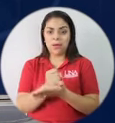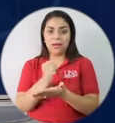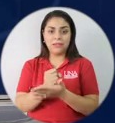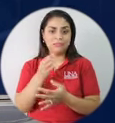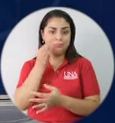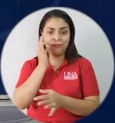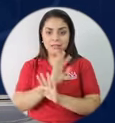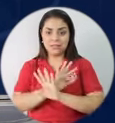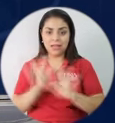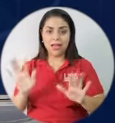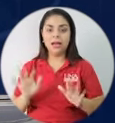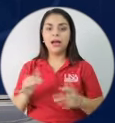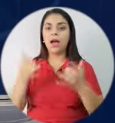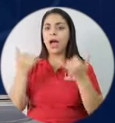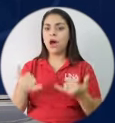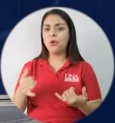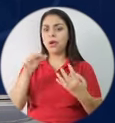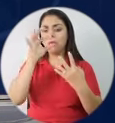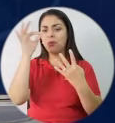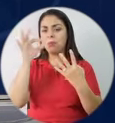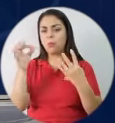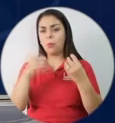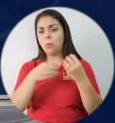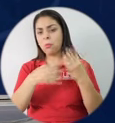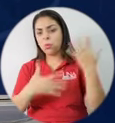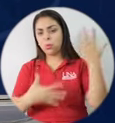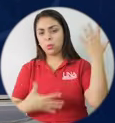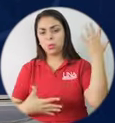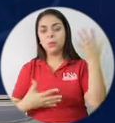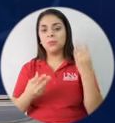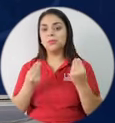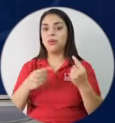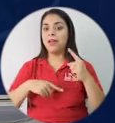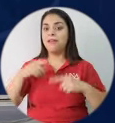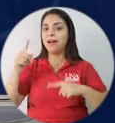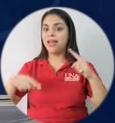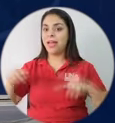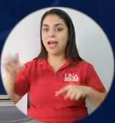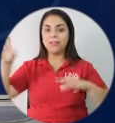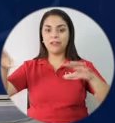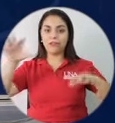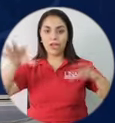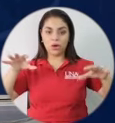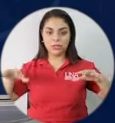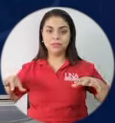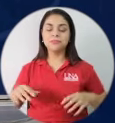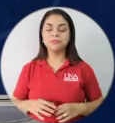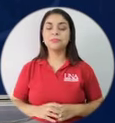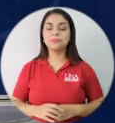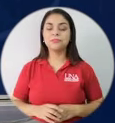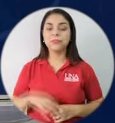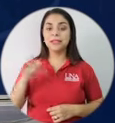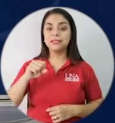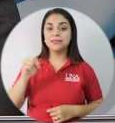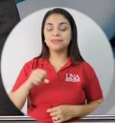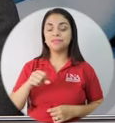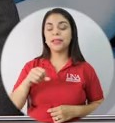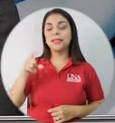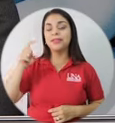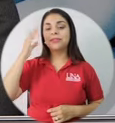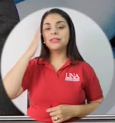y eso era todo. Ahora las opciones son múltiples y varía incluso de región en región, ¿verdad? Sí, uno